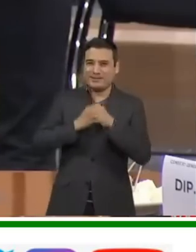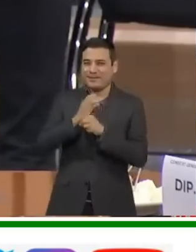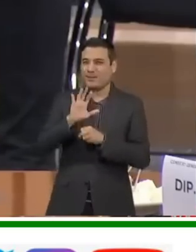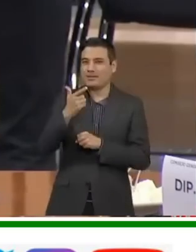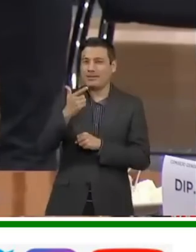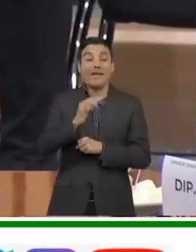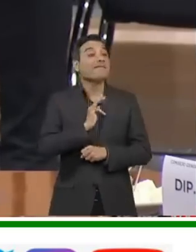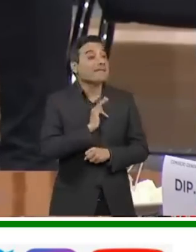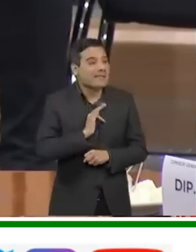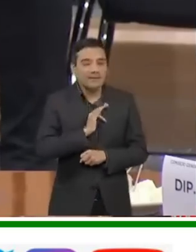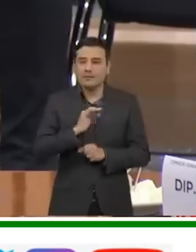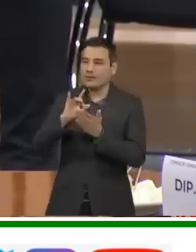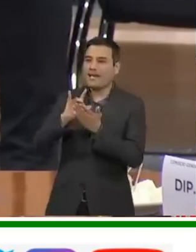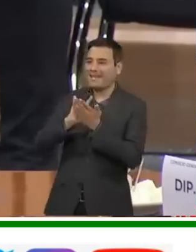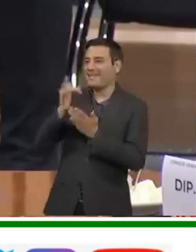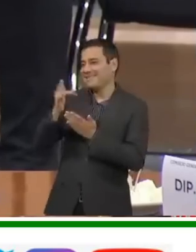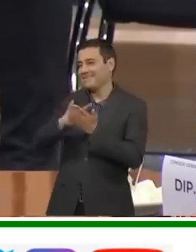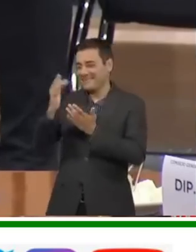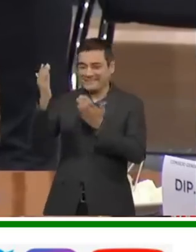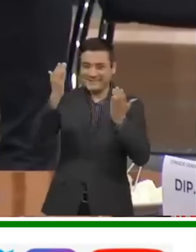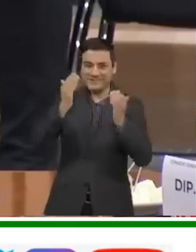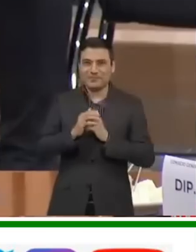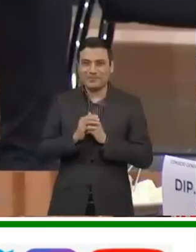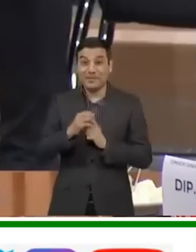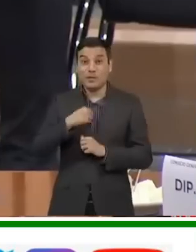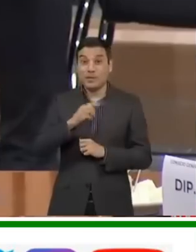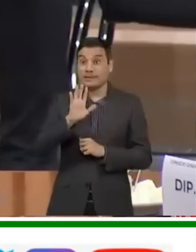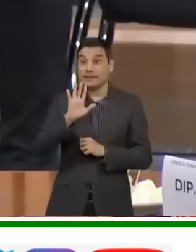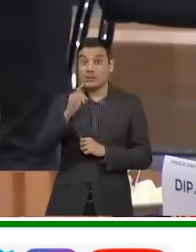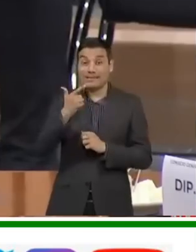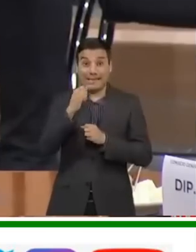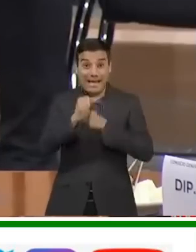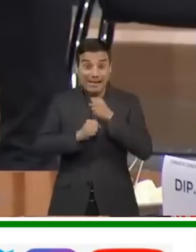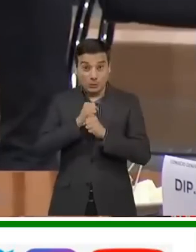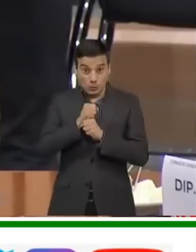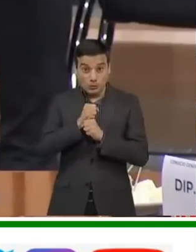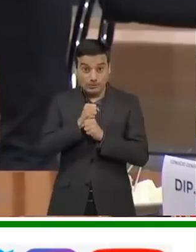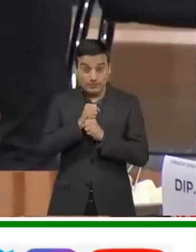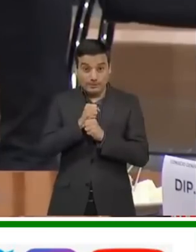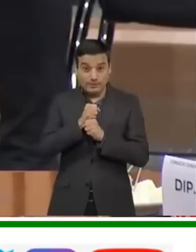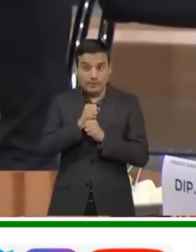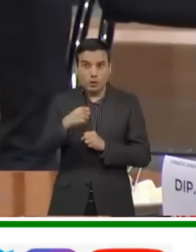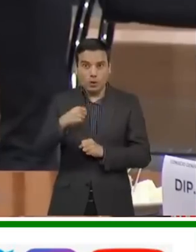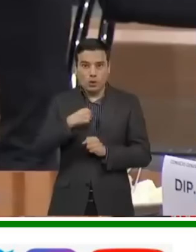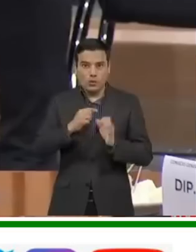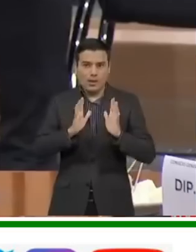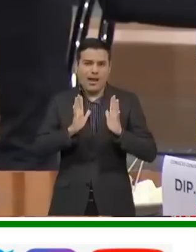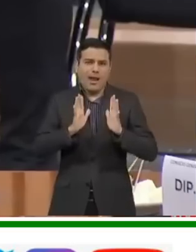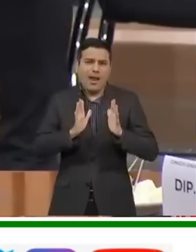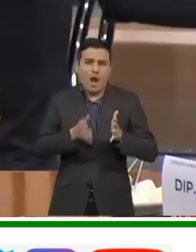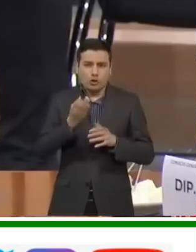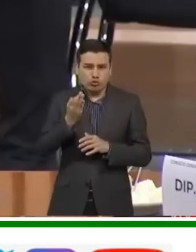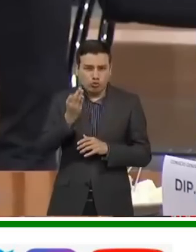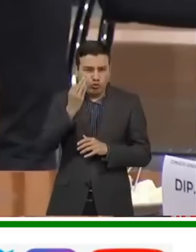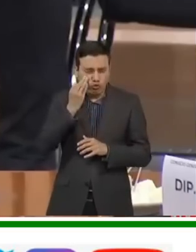Muchas gracias, compañero. Gracias a todos. En esos 57 años me he dado cuenta del